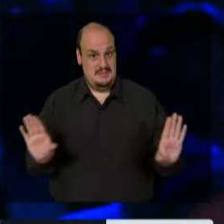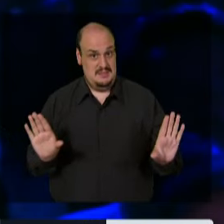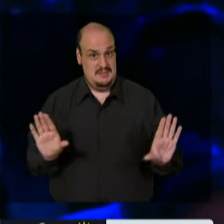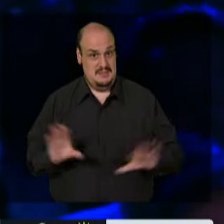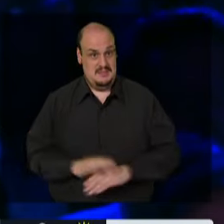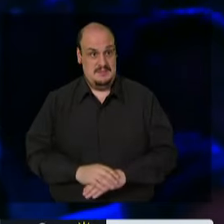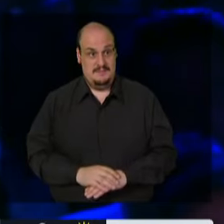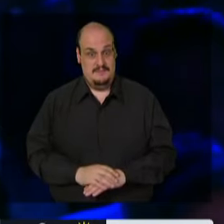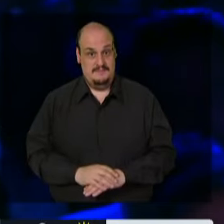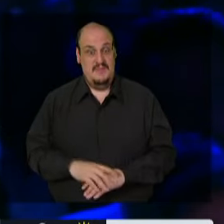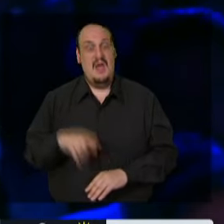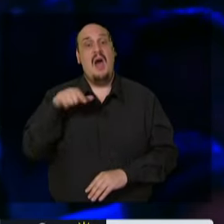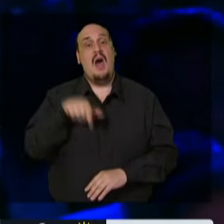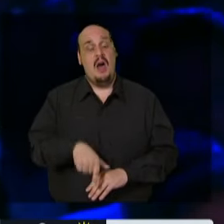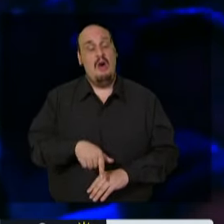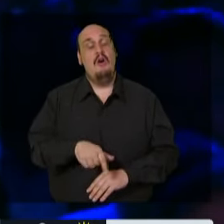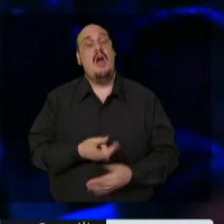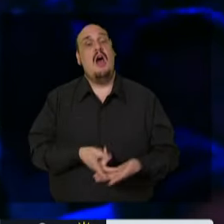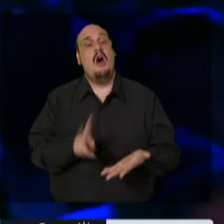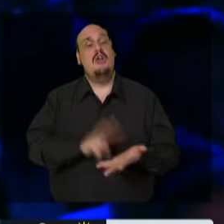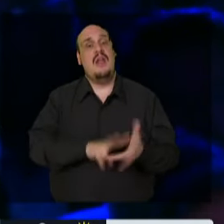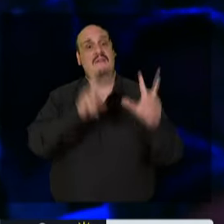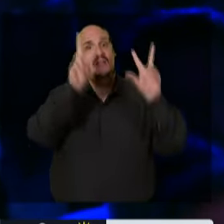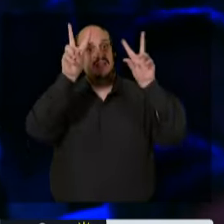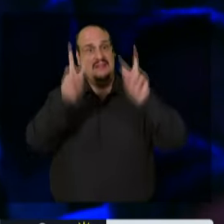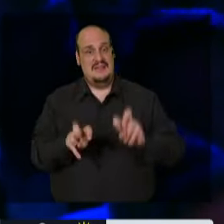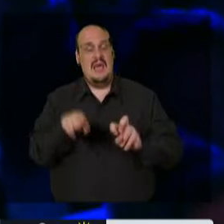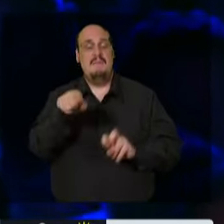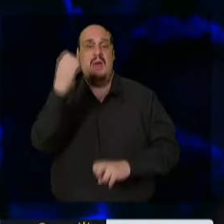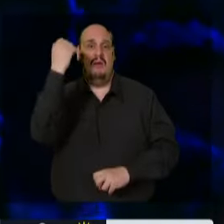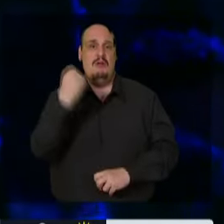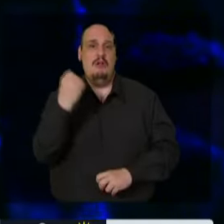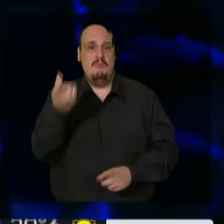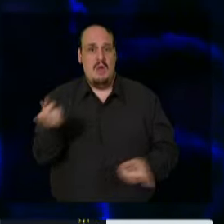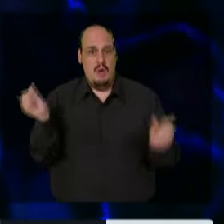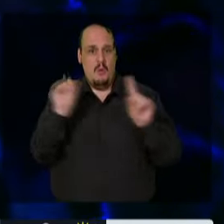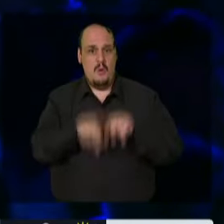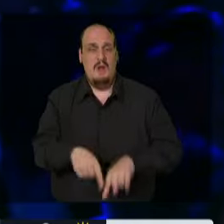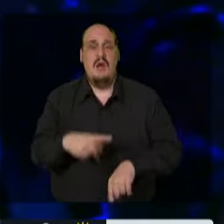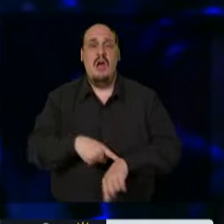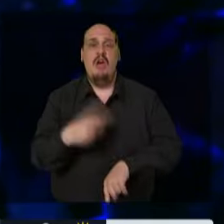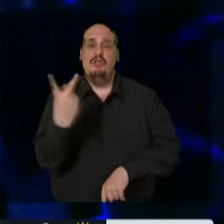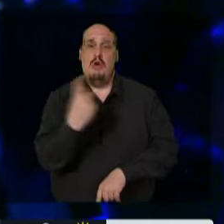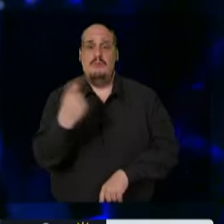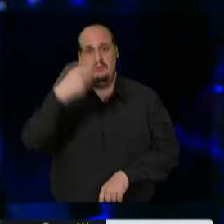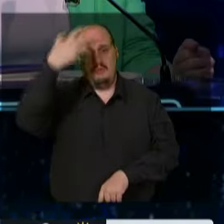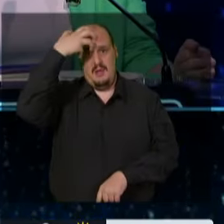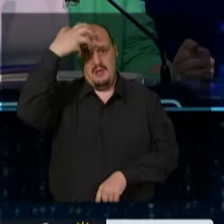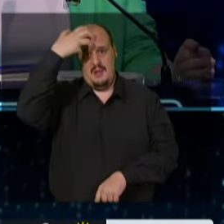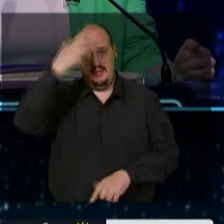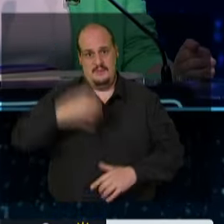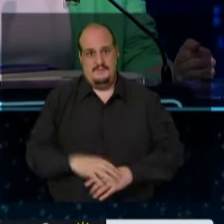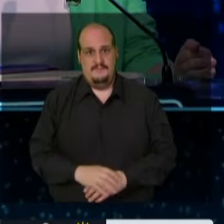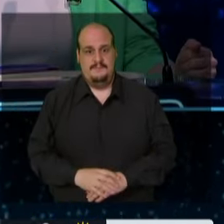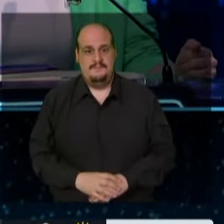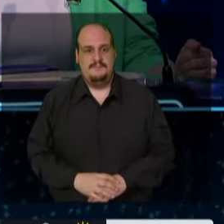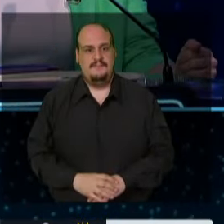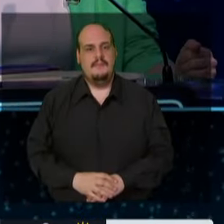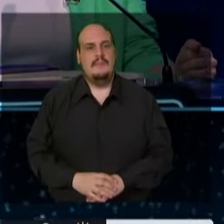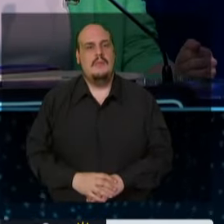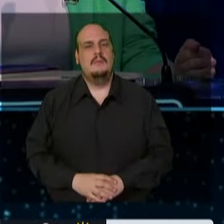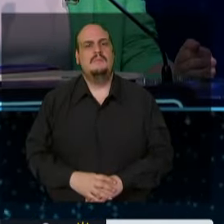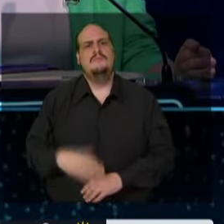de este debate. Ahora retomamos el bloque temático de economía con los 2 minutos para Juan Schiaretti. Los 2